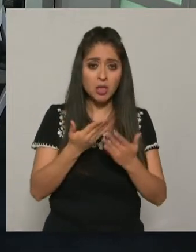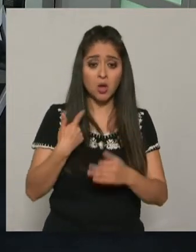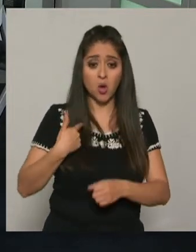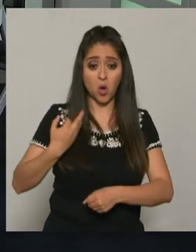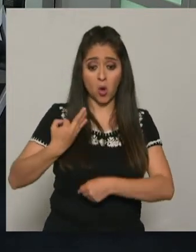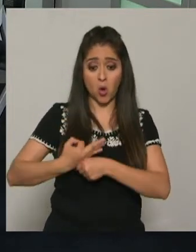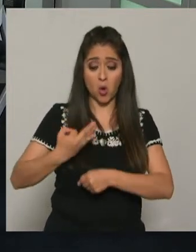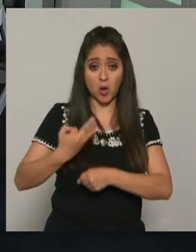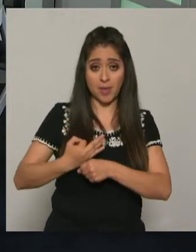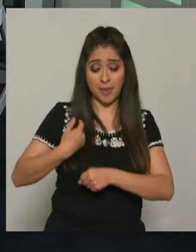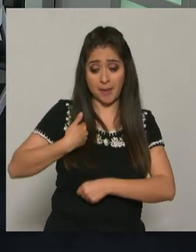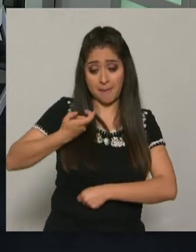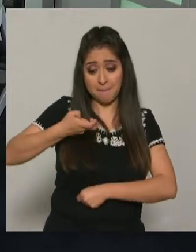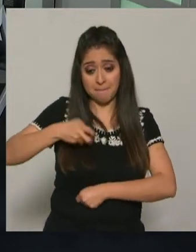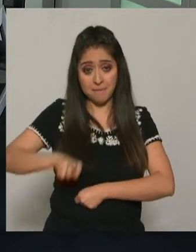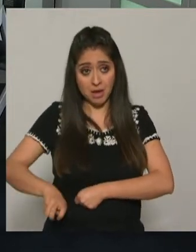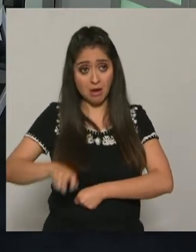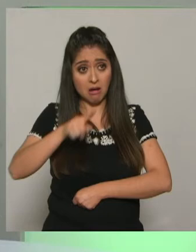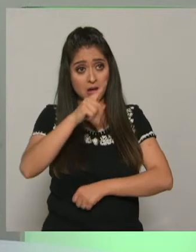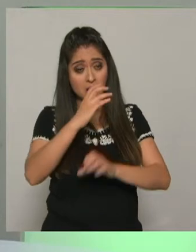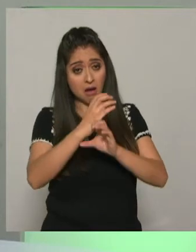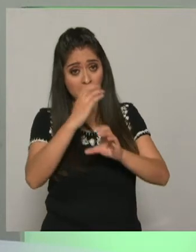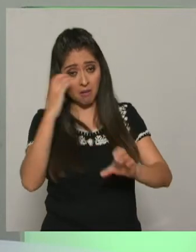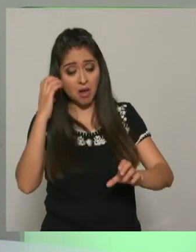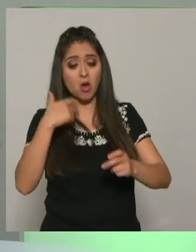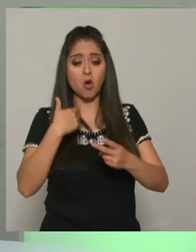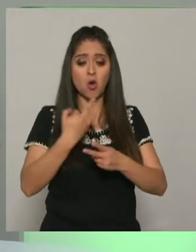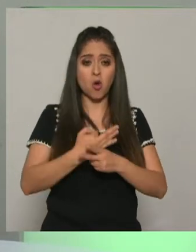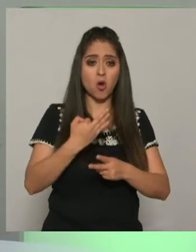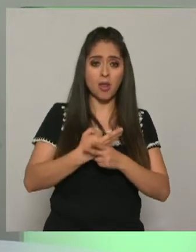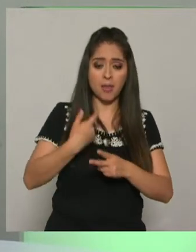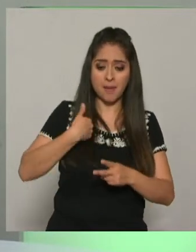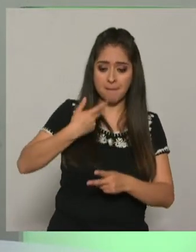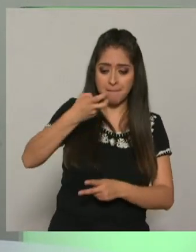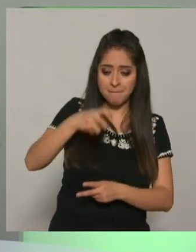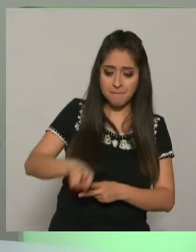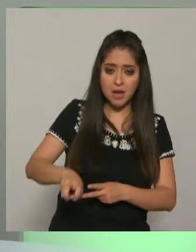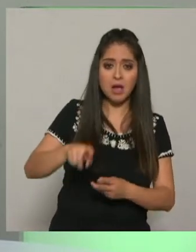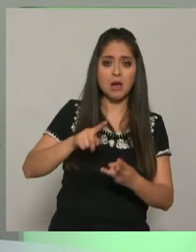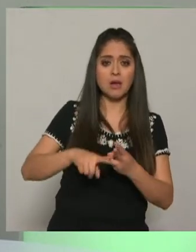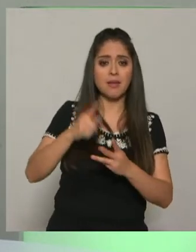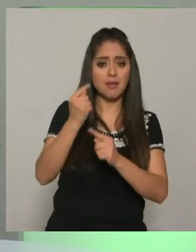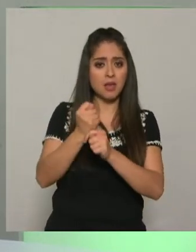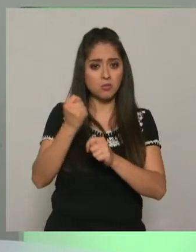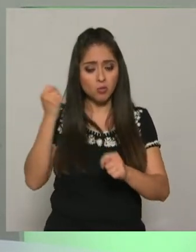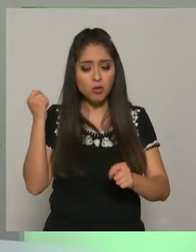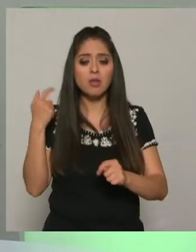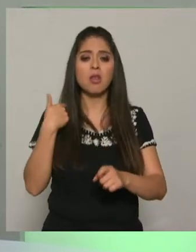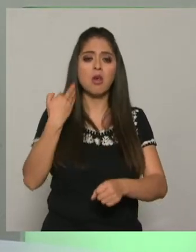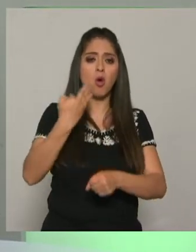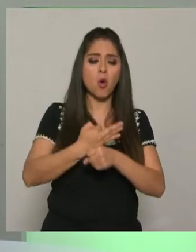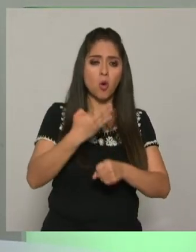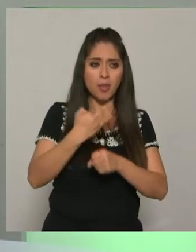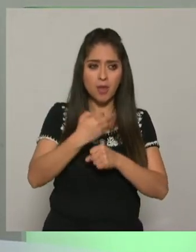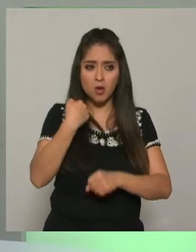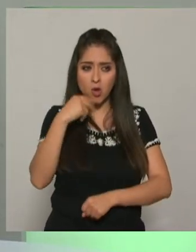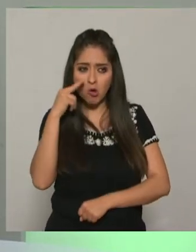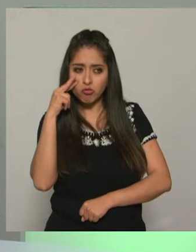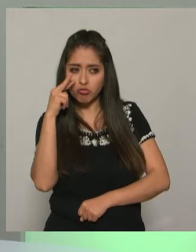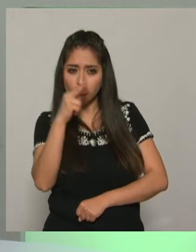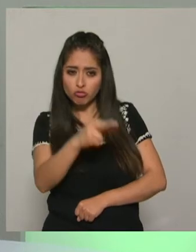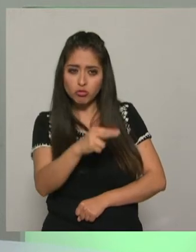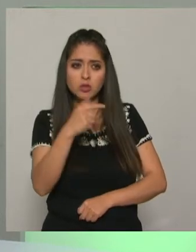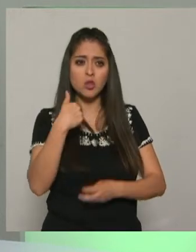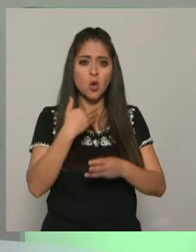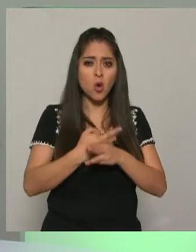de bajar de tal número de autobús, me acabo de bajar de tal número de colectivo, acabo de ver que sucedió